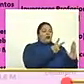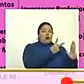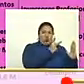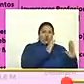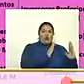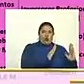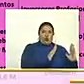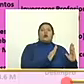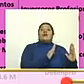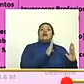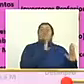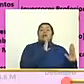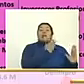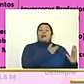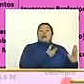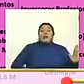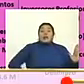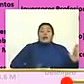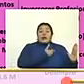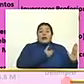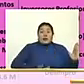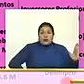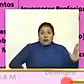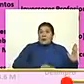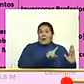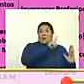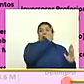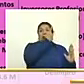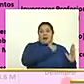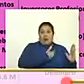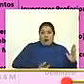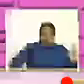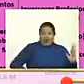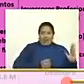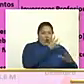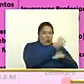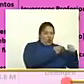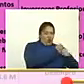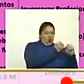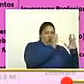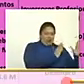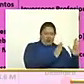Estamos en el gobierno primero, el primer gobierno de Santos.